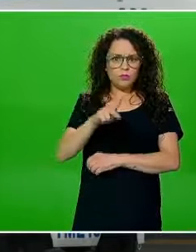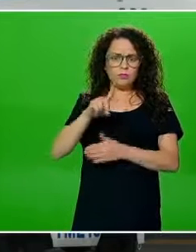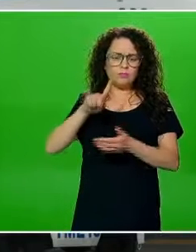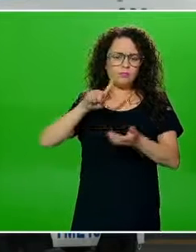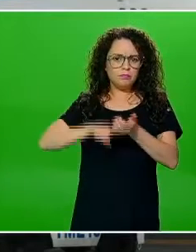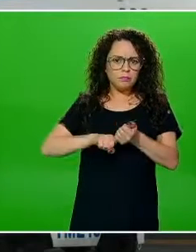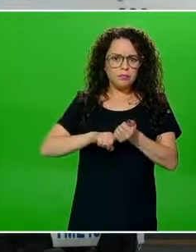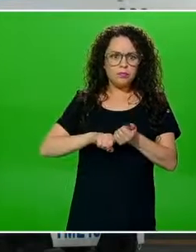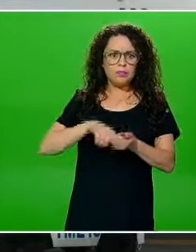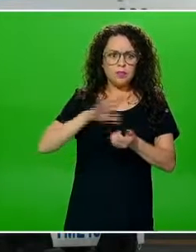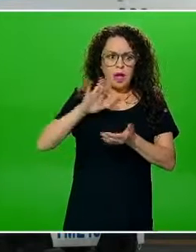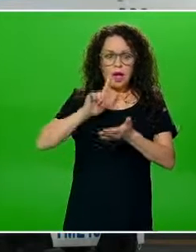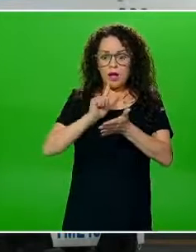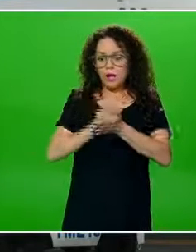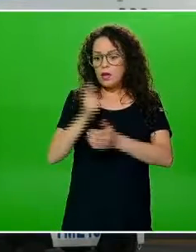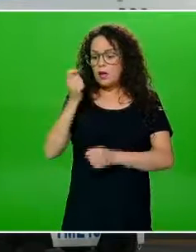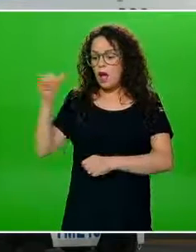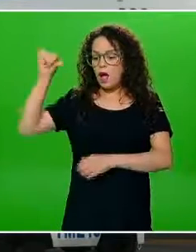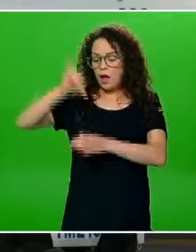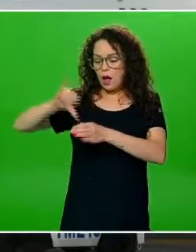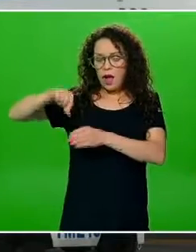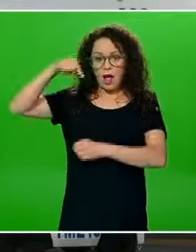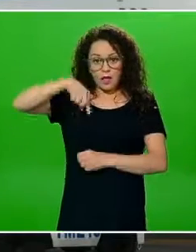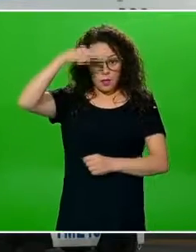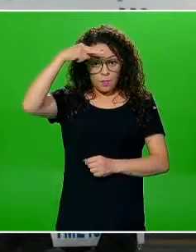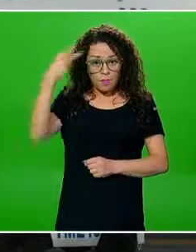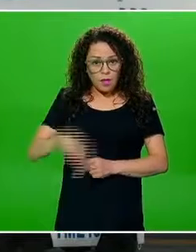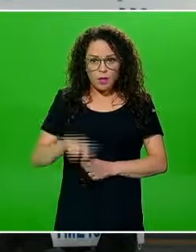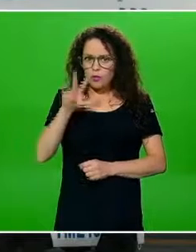se está obviamente envasando en México y se está